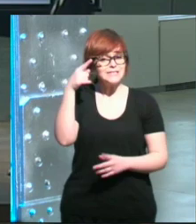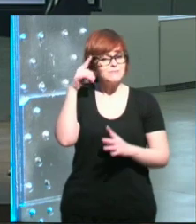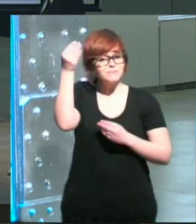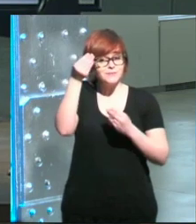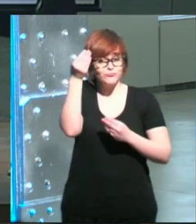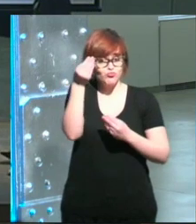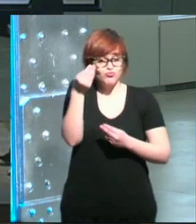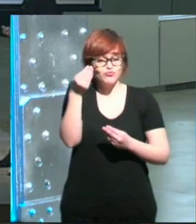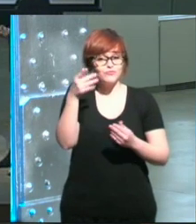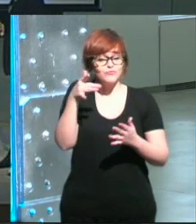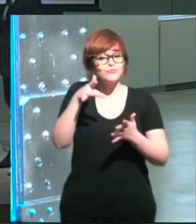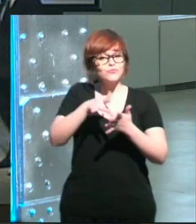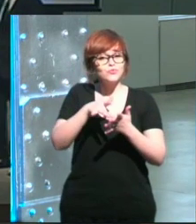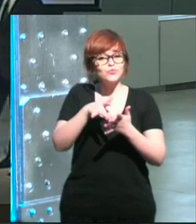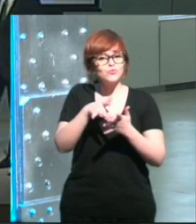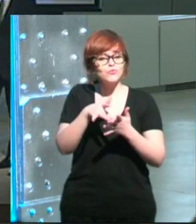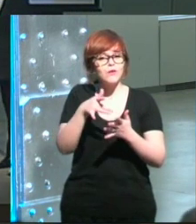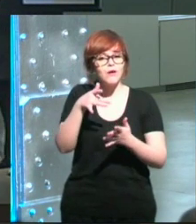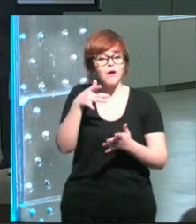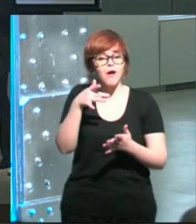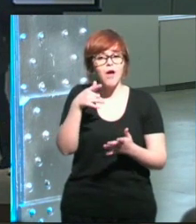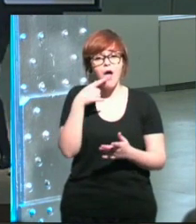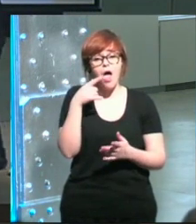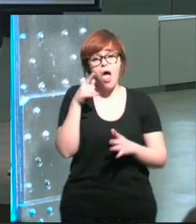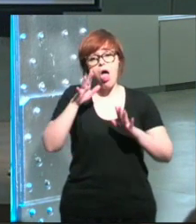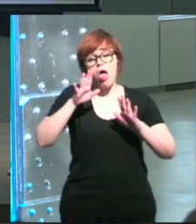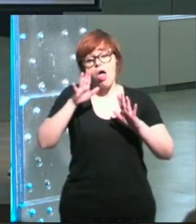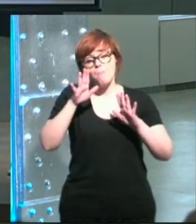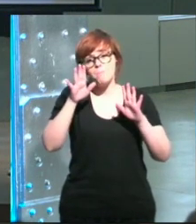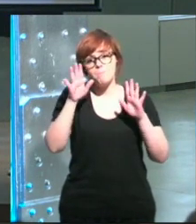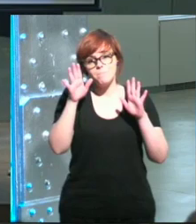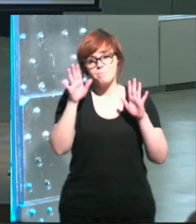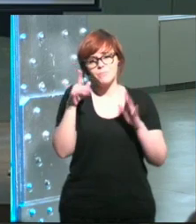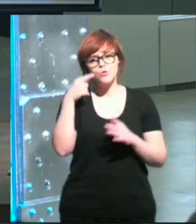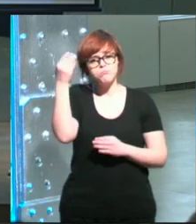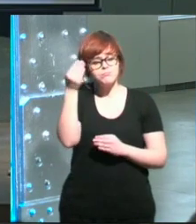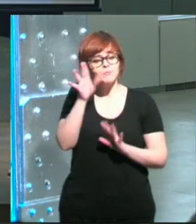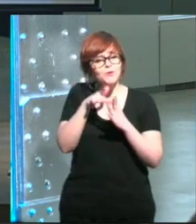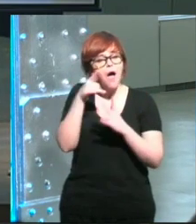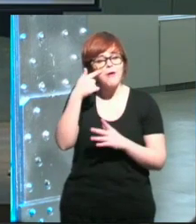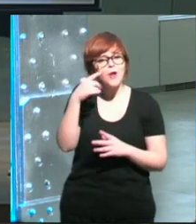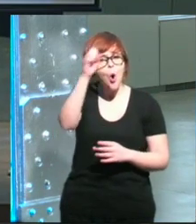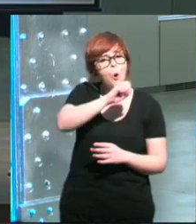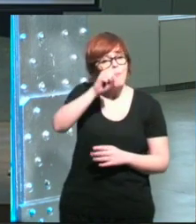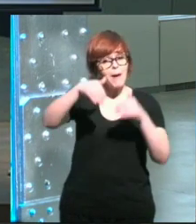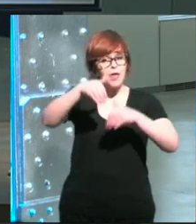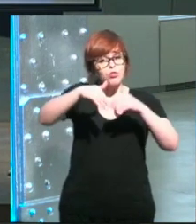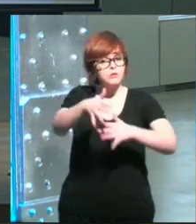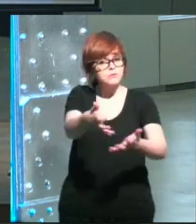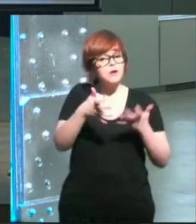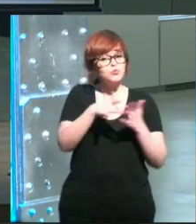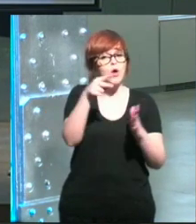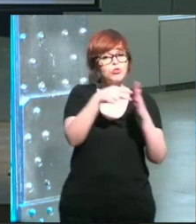que creo. No en vano, sin lugar a dudas, Obama ganó las elecciones, tanto en el 2008 como